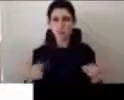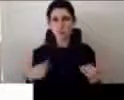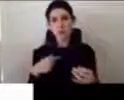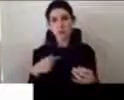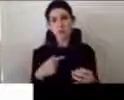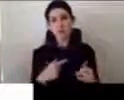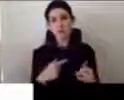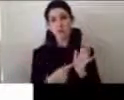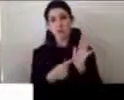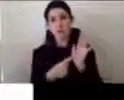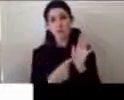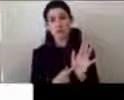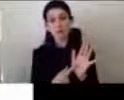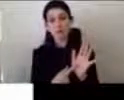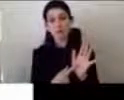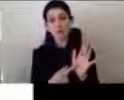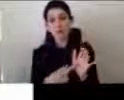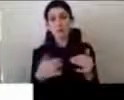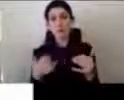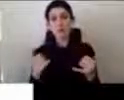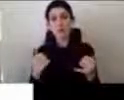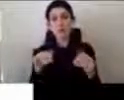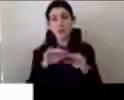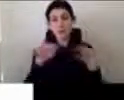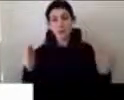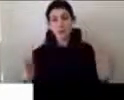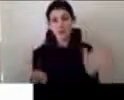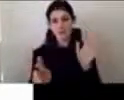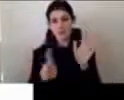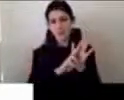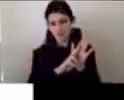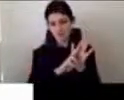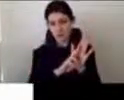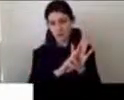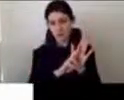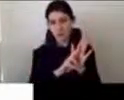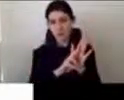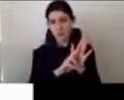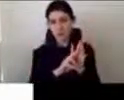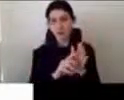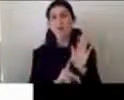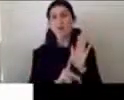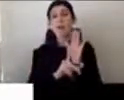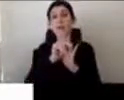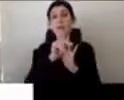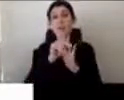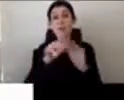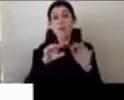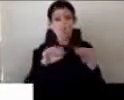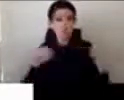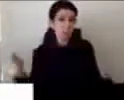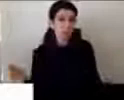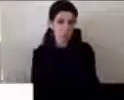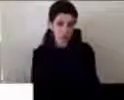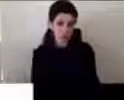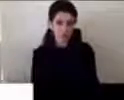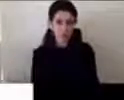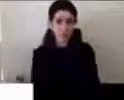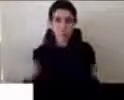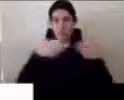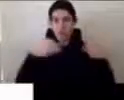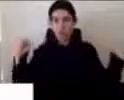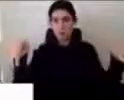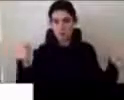particularmente a los juegos reglados de mesa, que se desarrollan habitualmente en un tablero o sobre una mesa, y